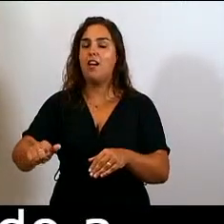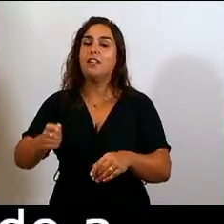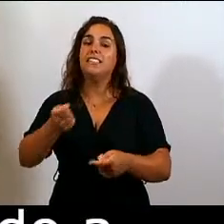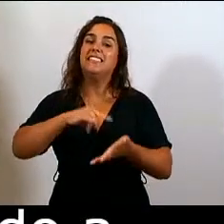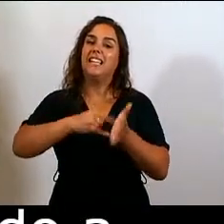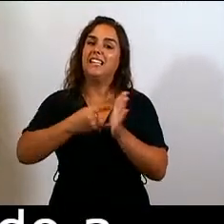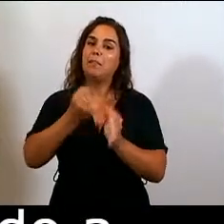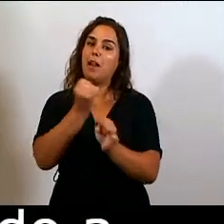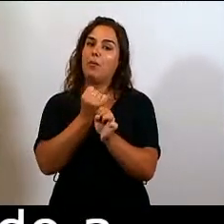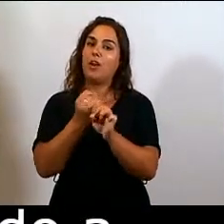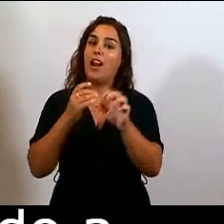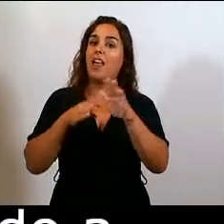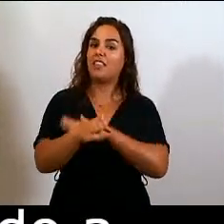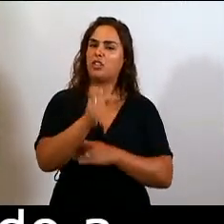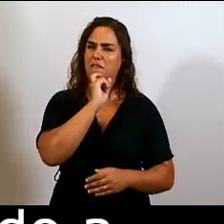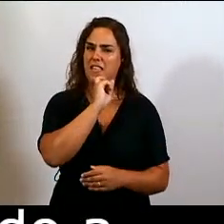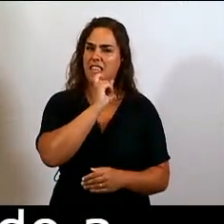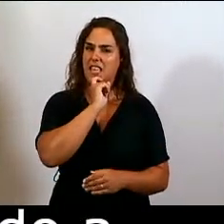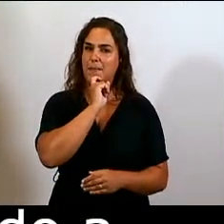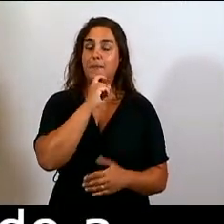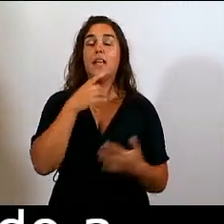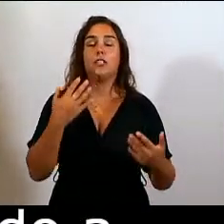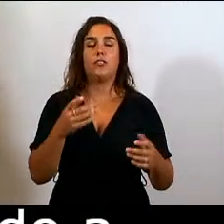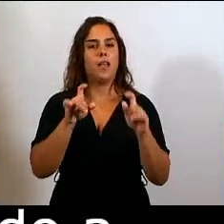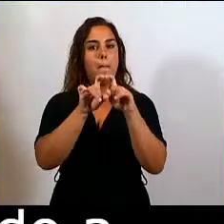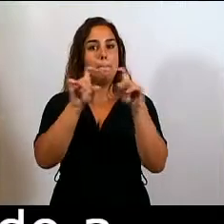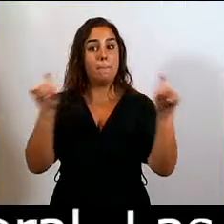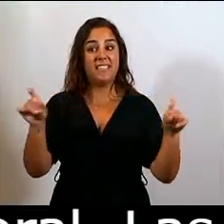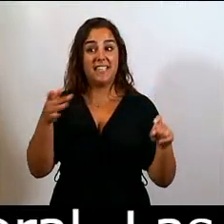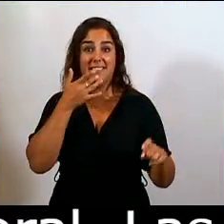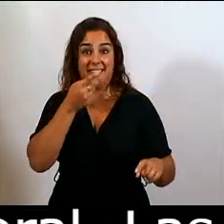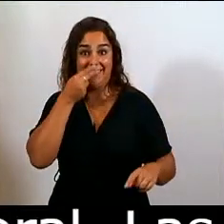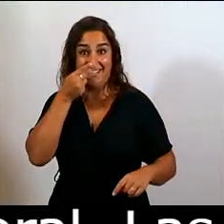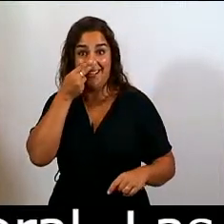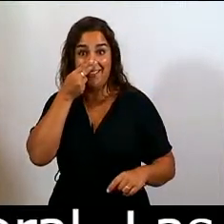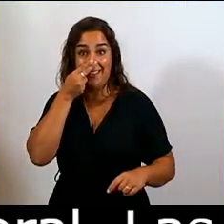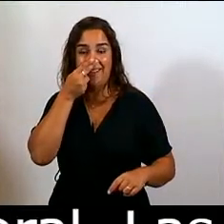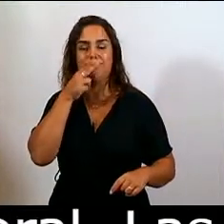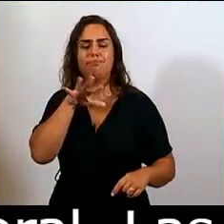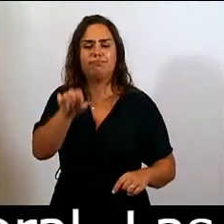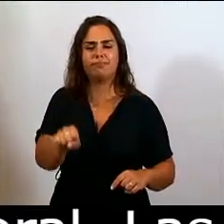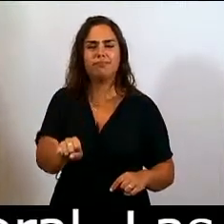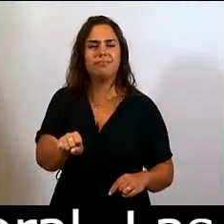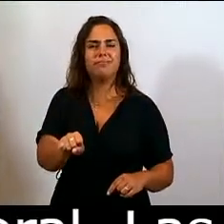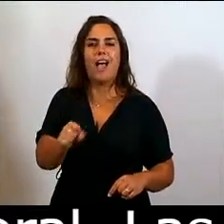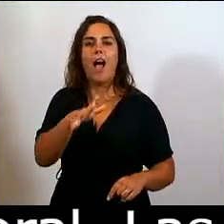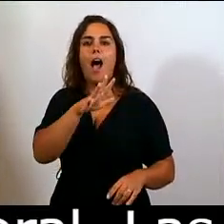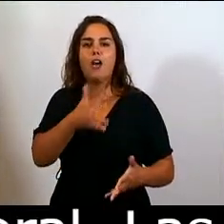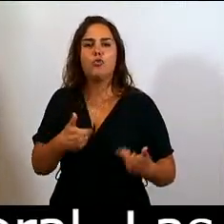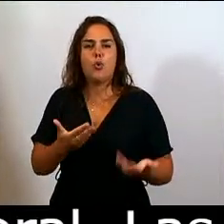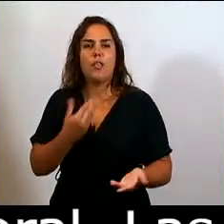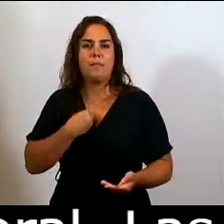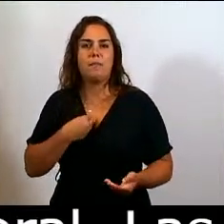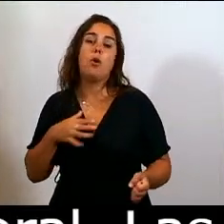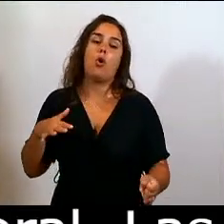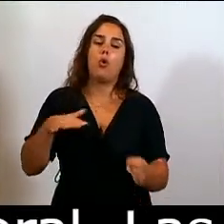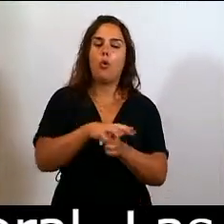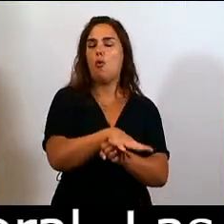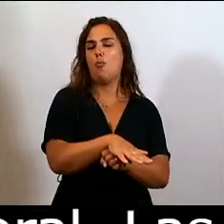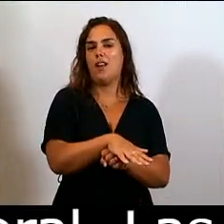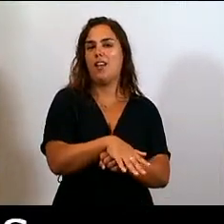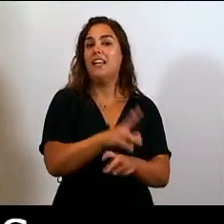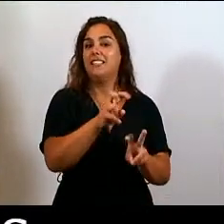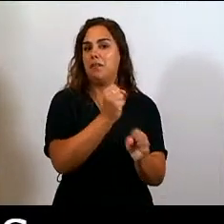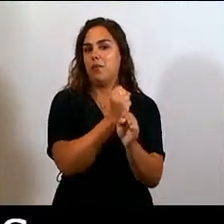laboral. Las empresas interesadas podrán cubrir con estas ayudas los costes laborales y de seguridad